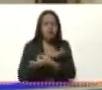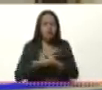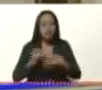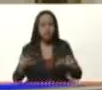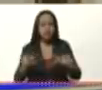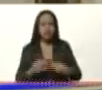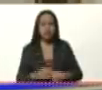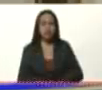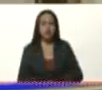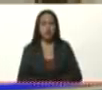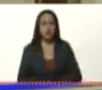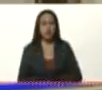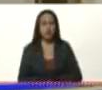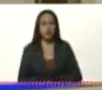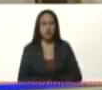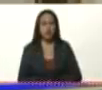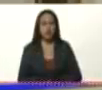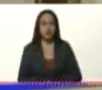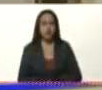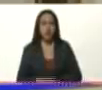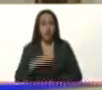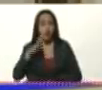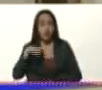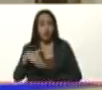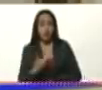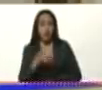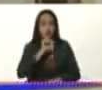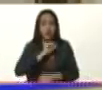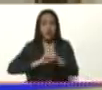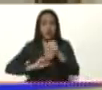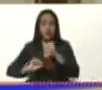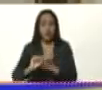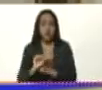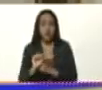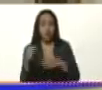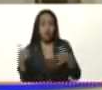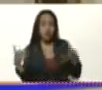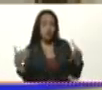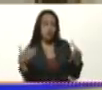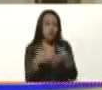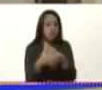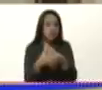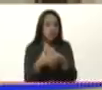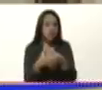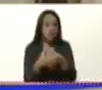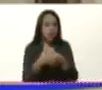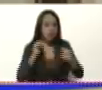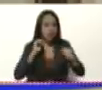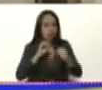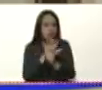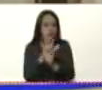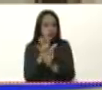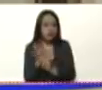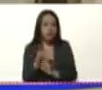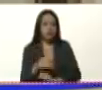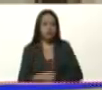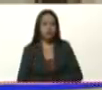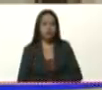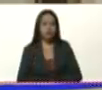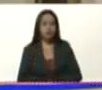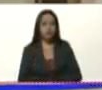siguiendo por las televisoras estadounidenses personalmente, por CNN en inglés, Fox News y por distintos medios de